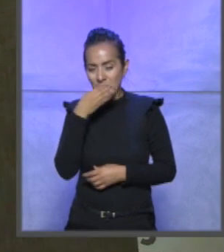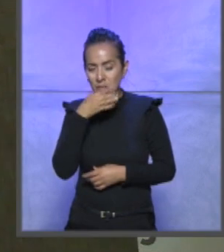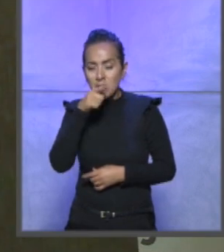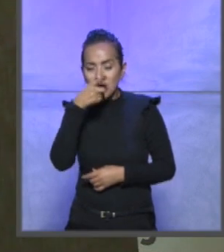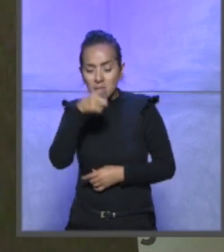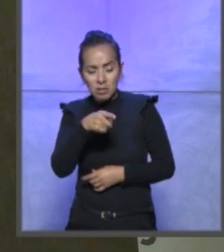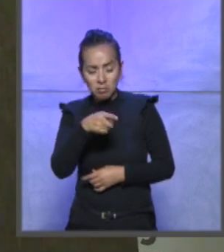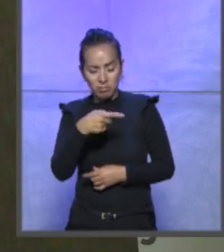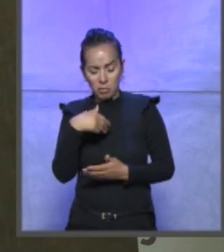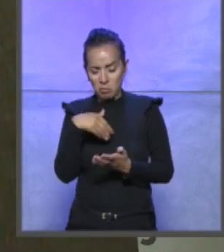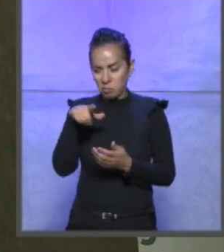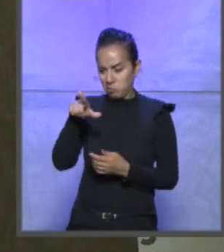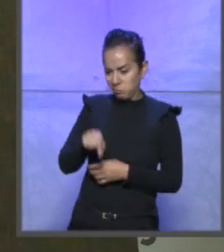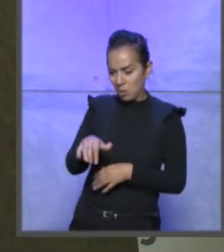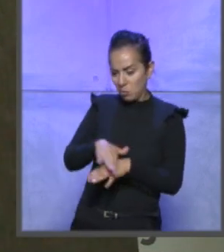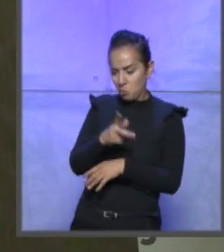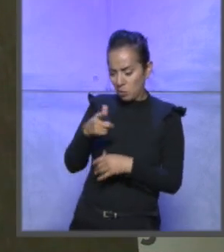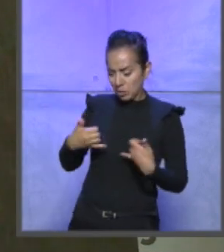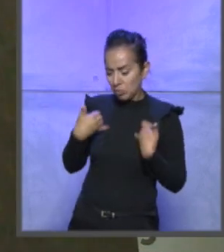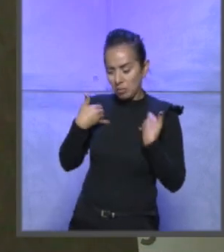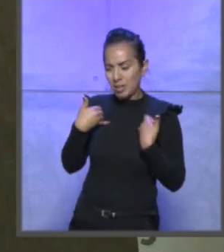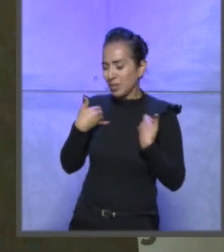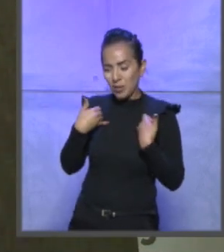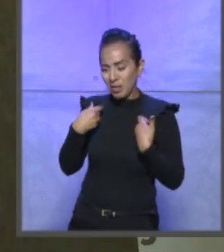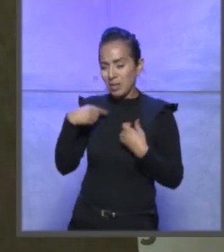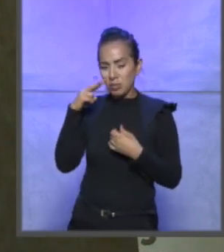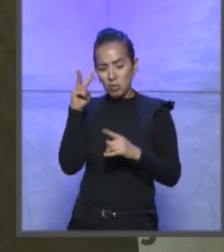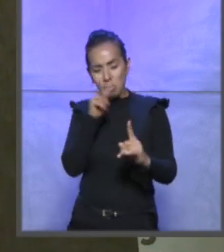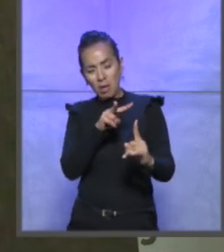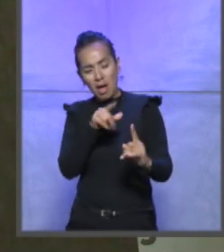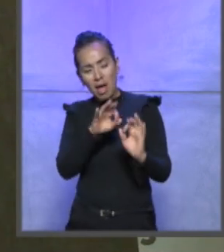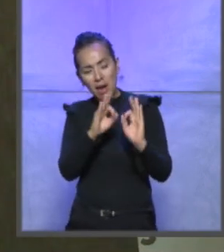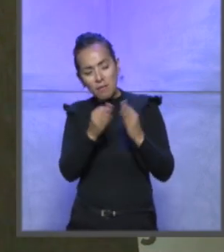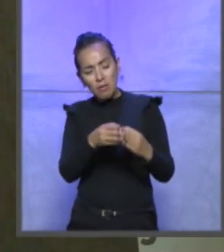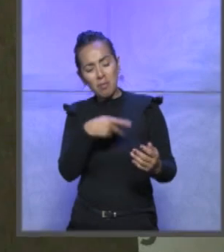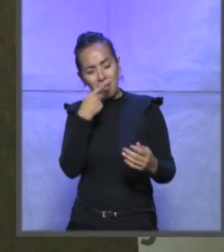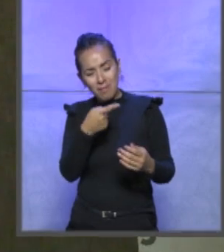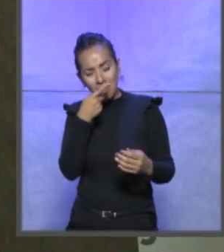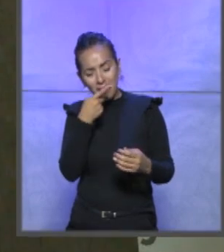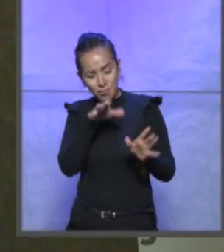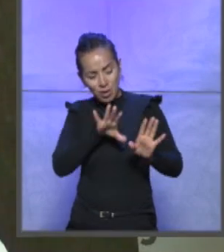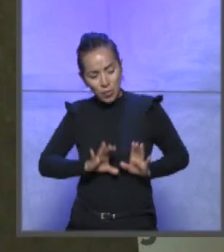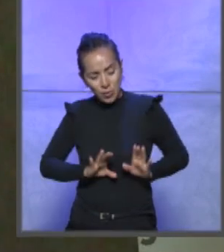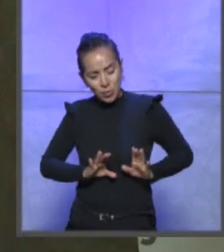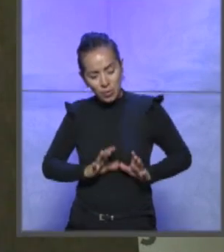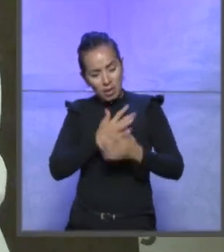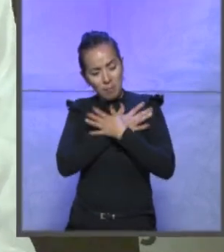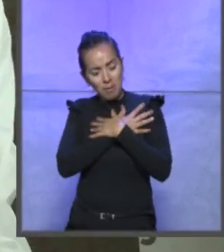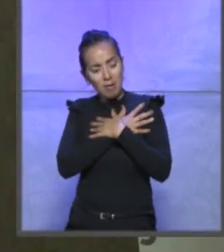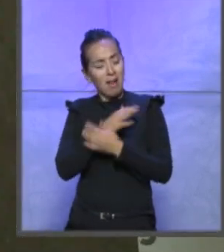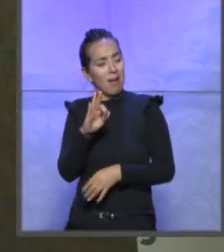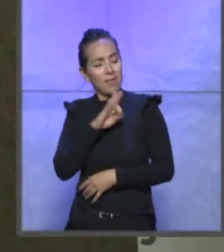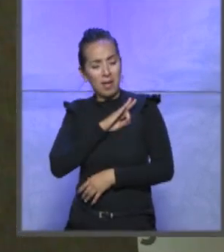contrario, que los creyentes vean en ti un ejemplo a seguir en la manera de hablar, en la conducta y en el amor, la fe y la pureza. ¿A qué se